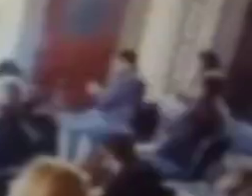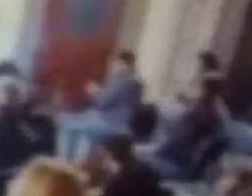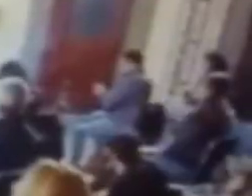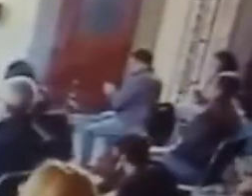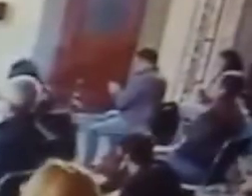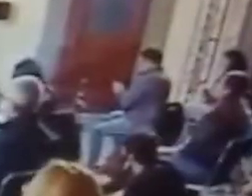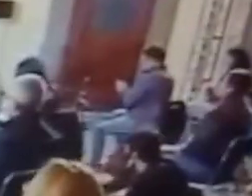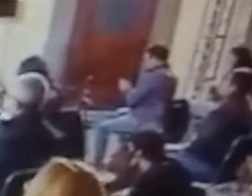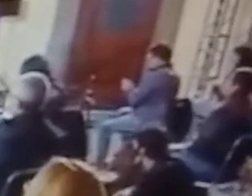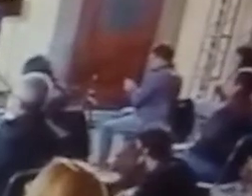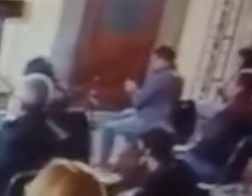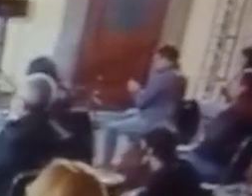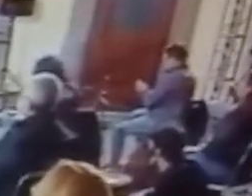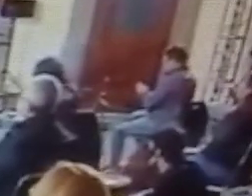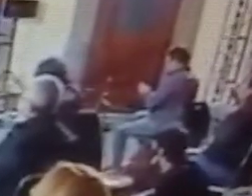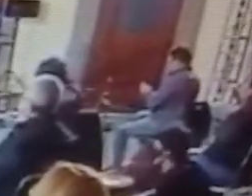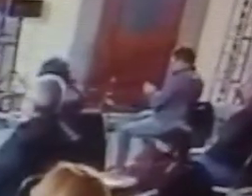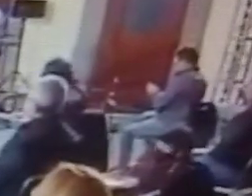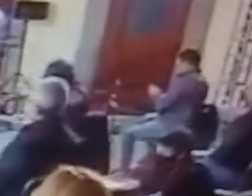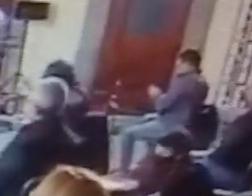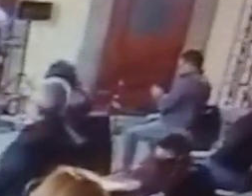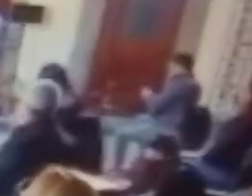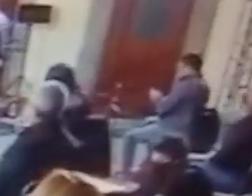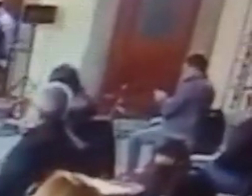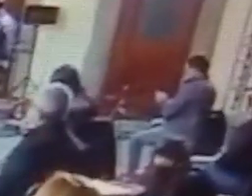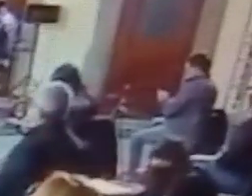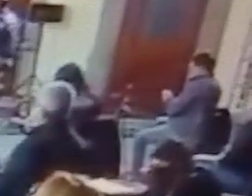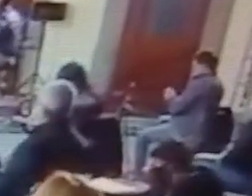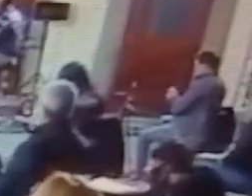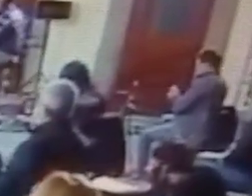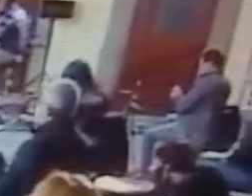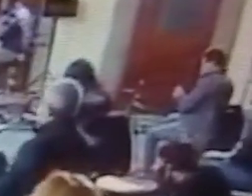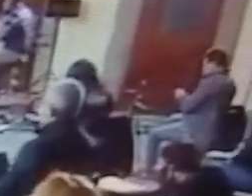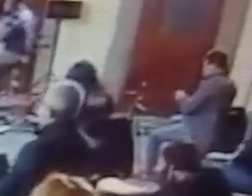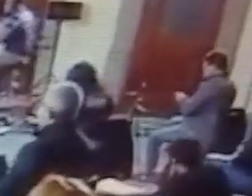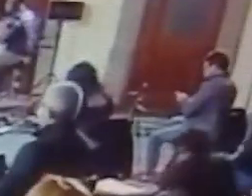decide el gobierno comprar todas las acciones